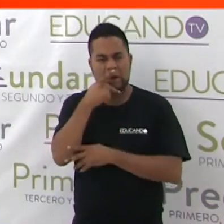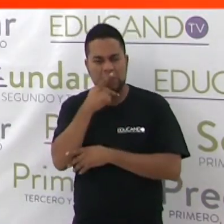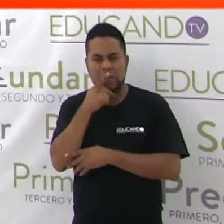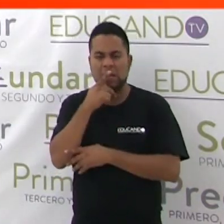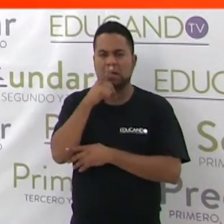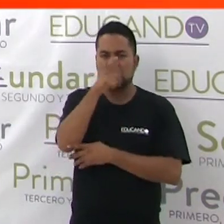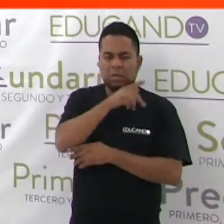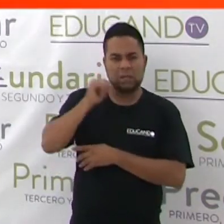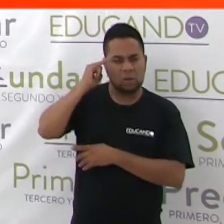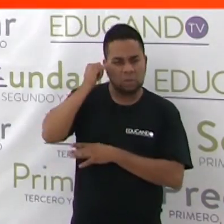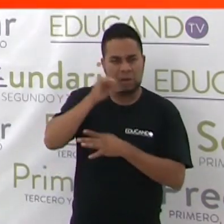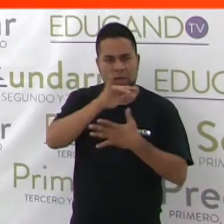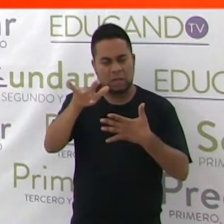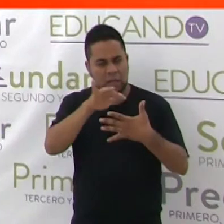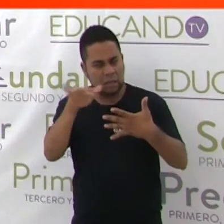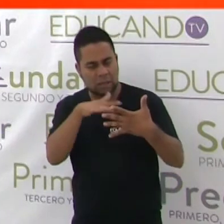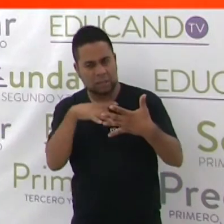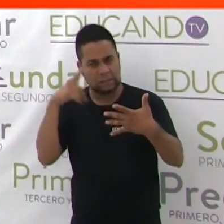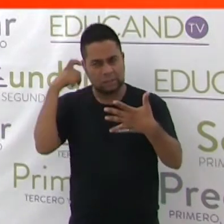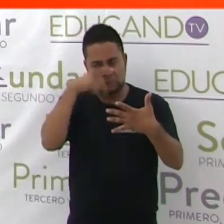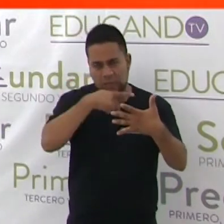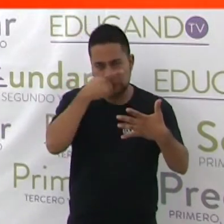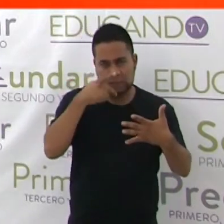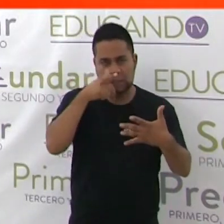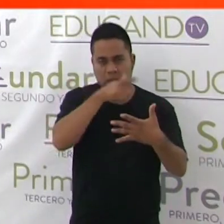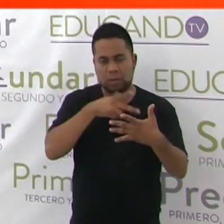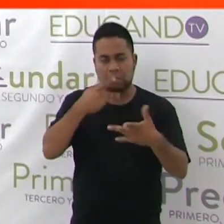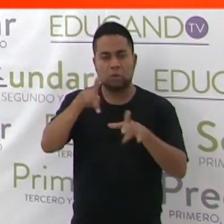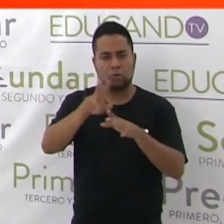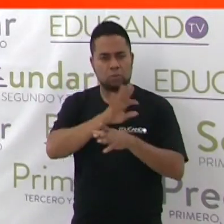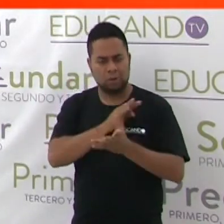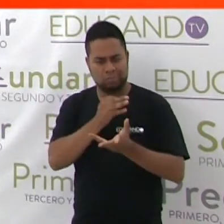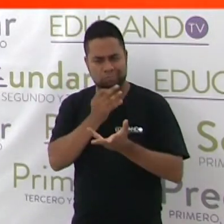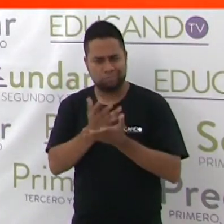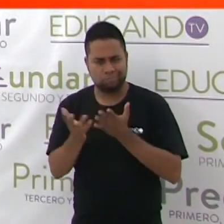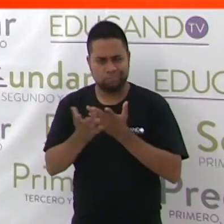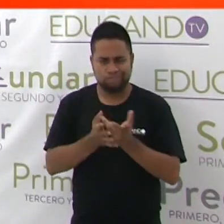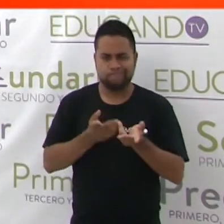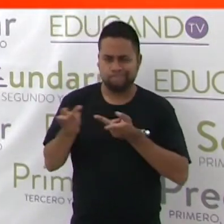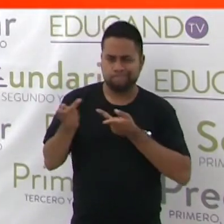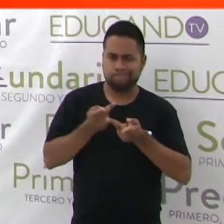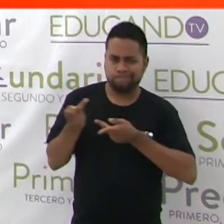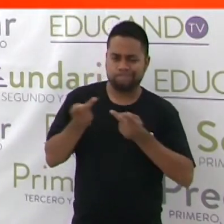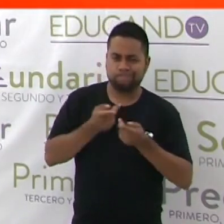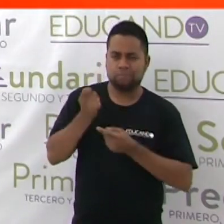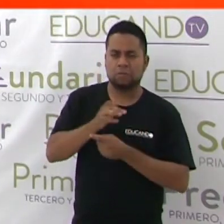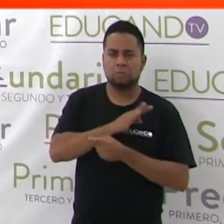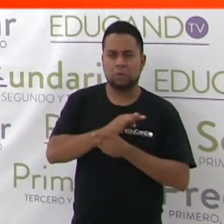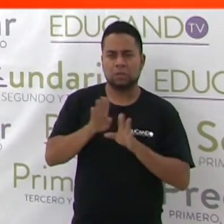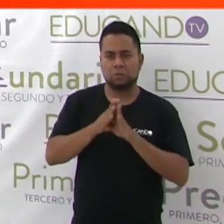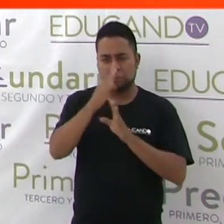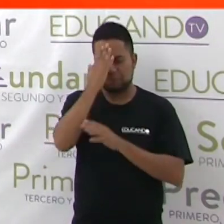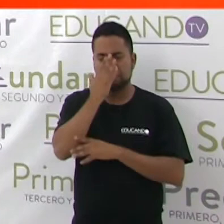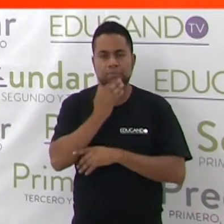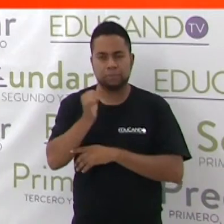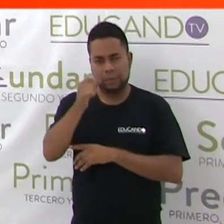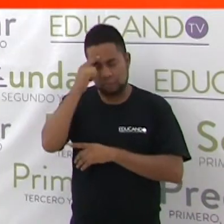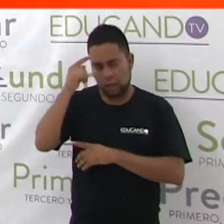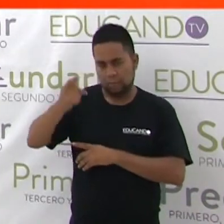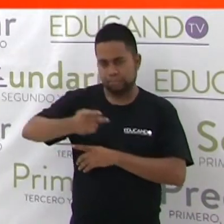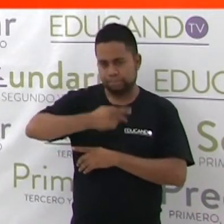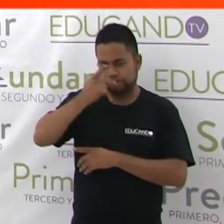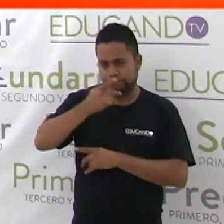lengua materna, pero si lo practicamos, podremos tenerle mucha habilidad para